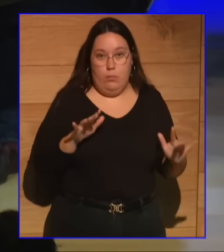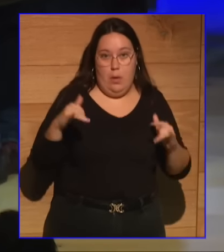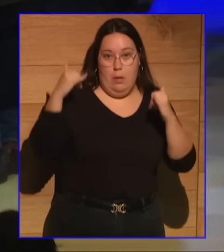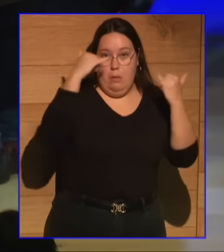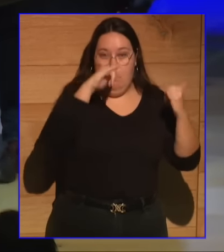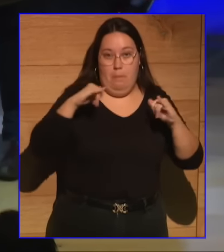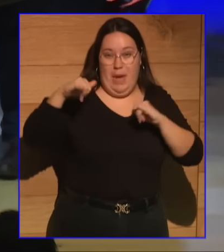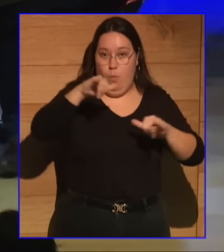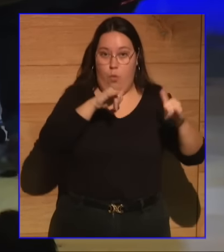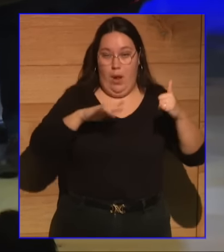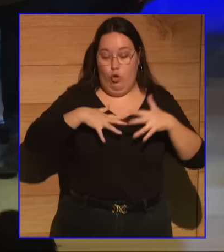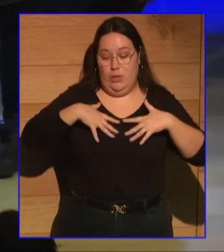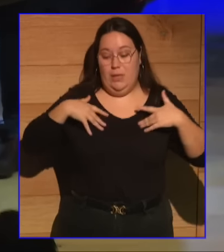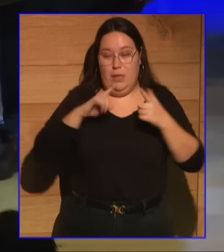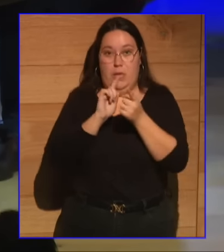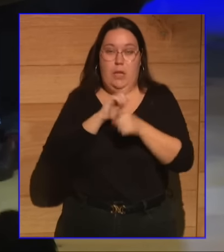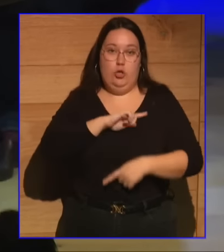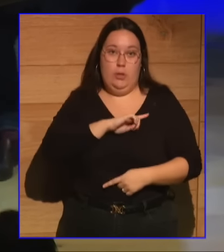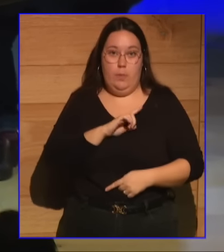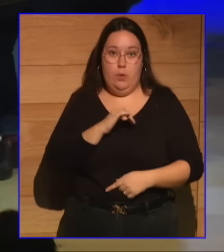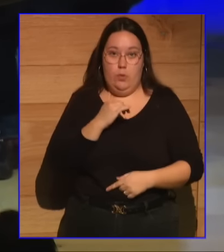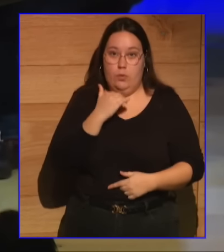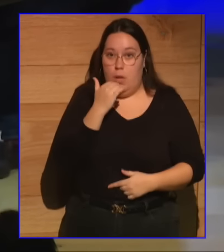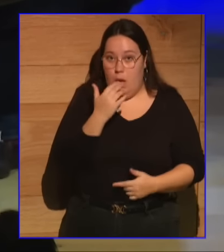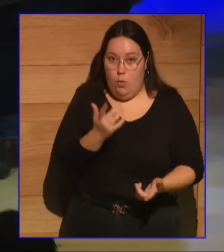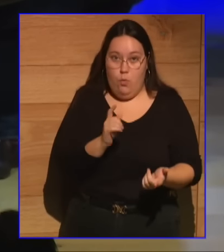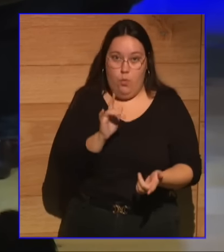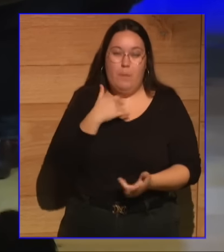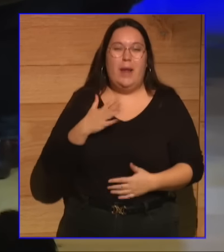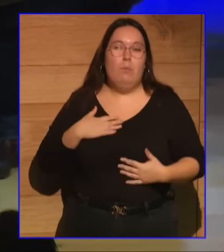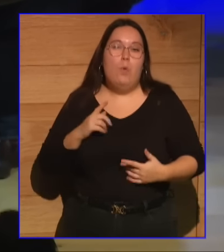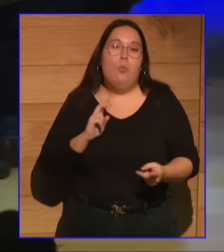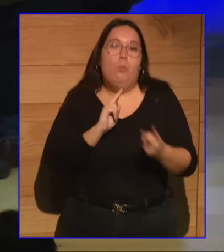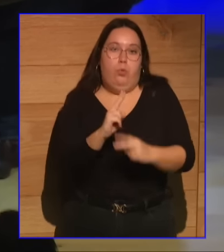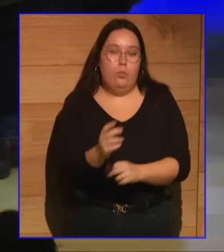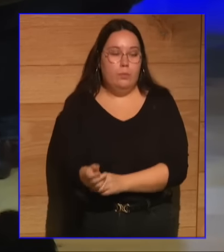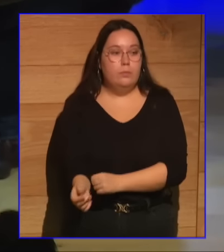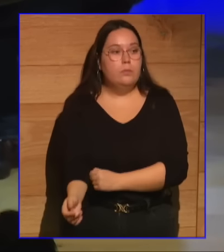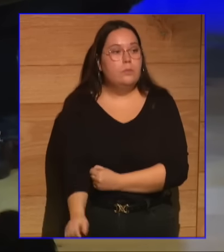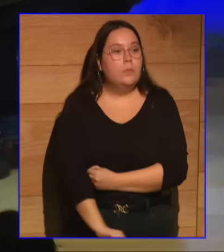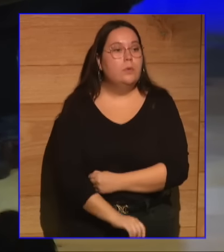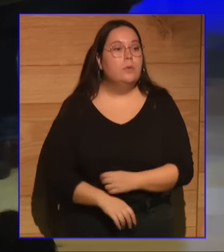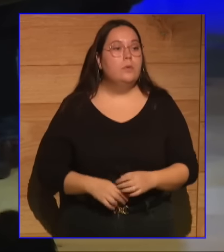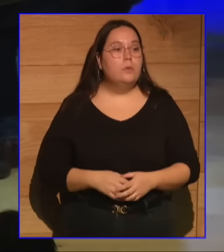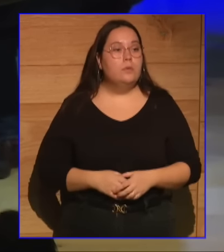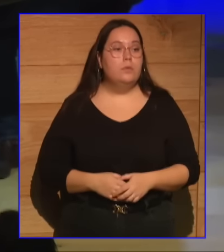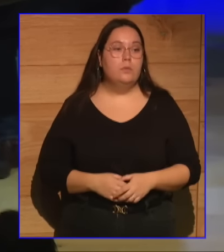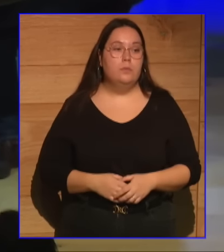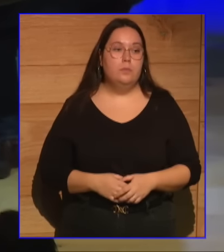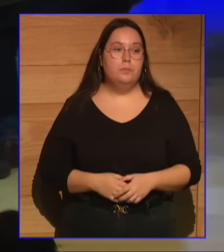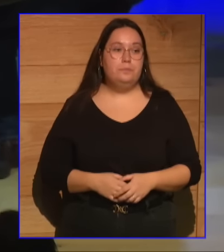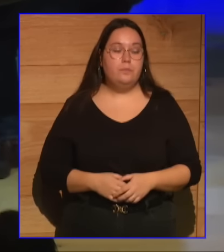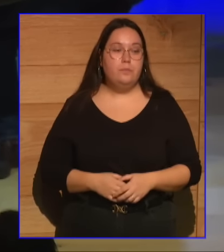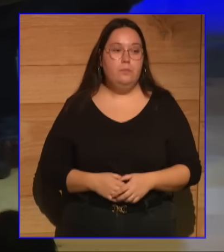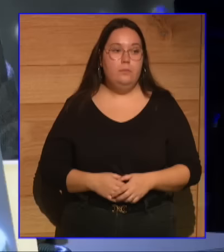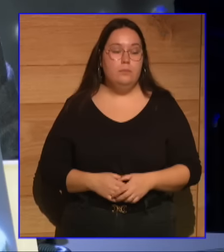tus sentimientos hacia un sitio, no es negativo. Sí, pero posiblemente la disciplina más relacionada con la prestidigitación, en